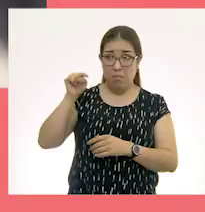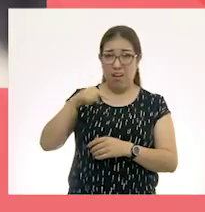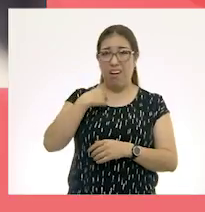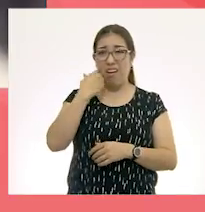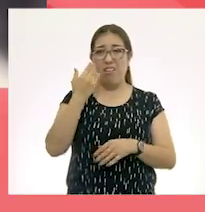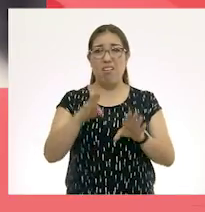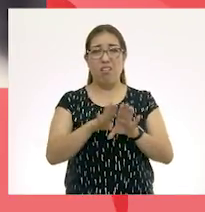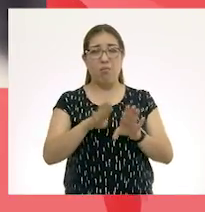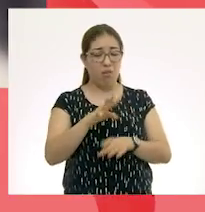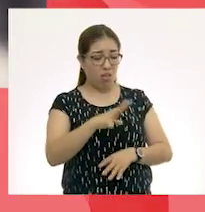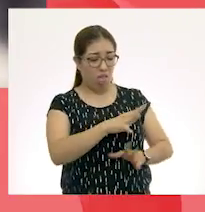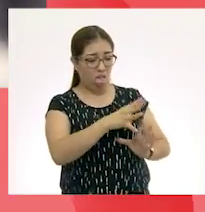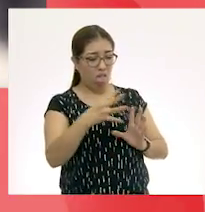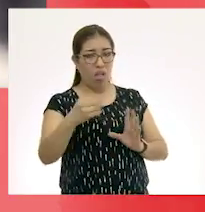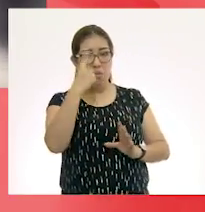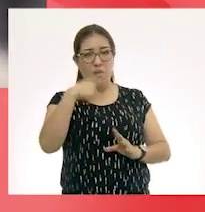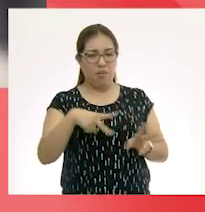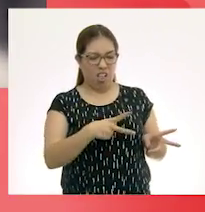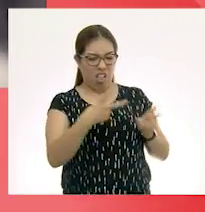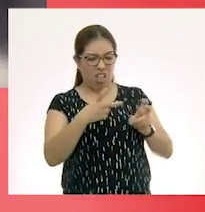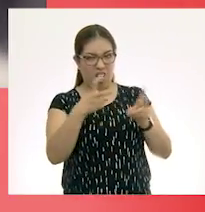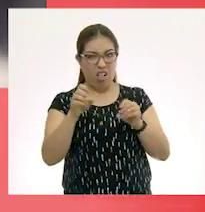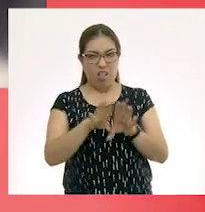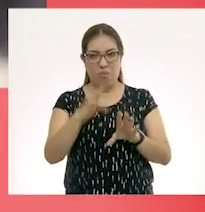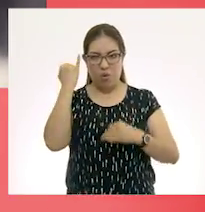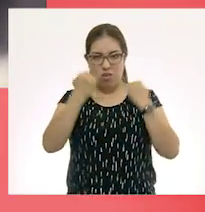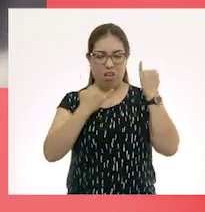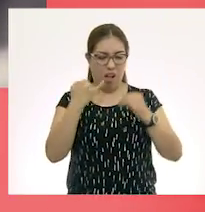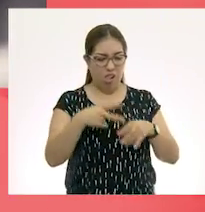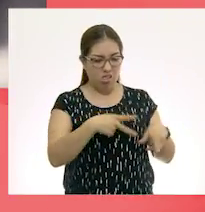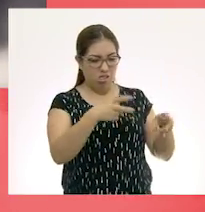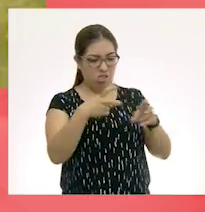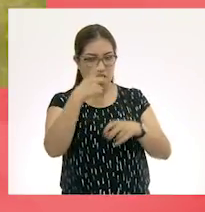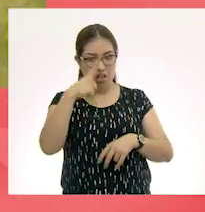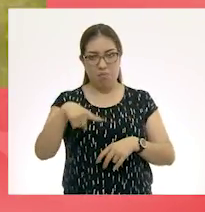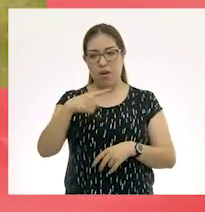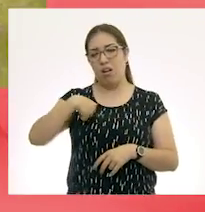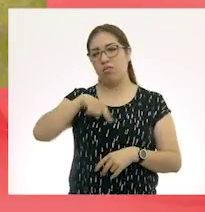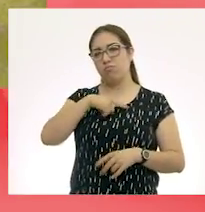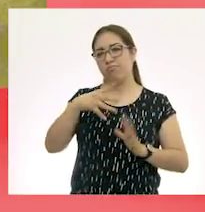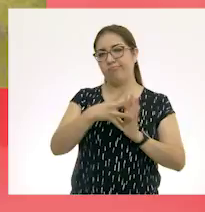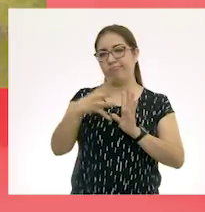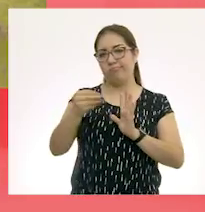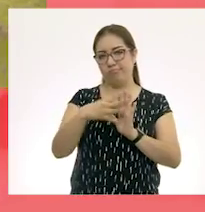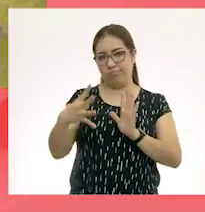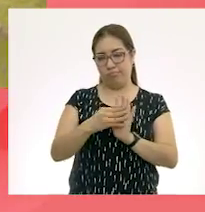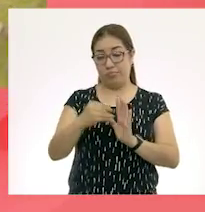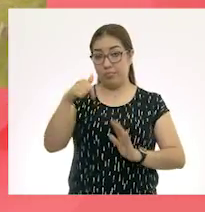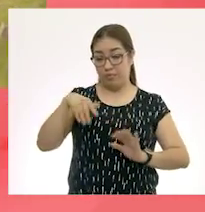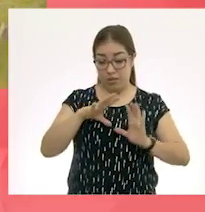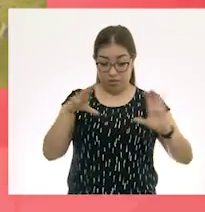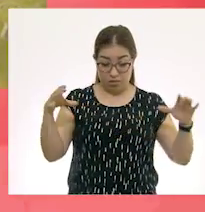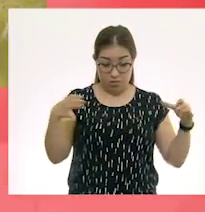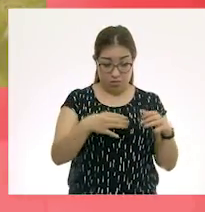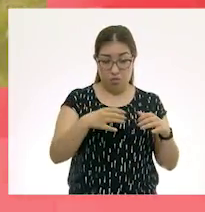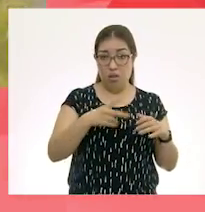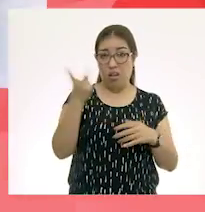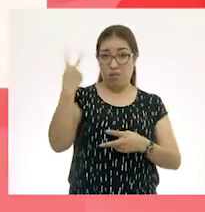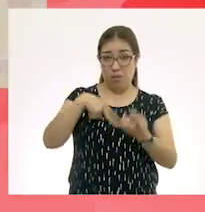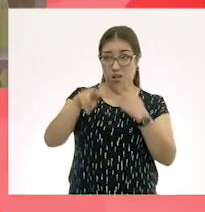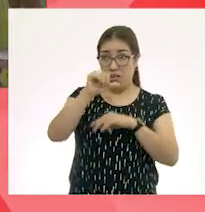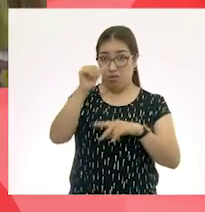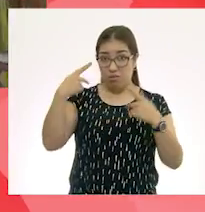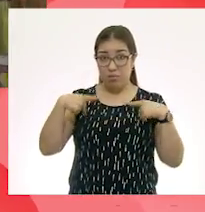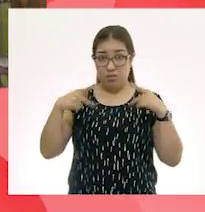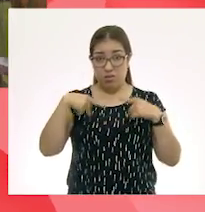te damos no vi hingan como que nguhingi combene de porque nunca voy a dar beto que ni no yambo voy a hanse